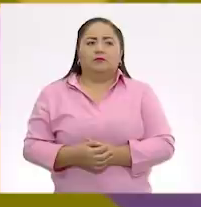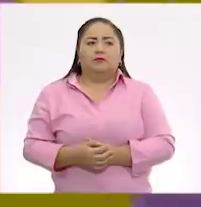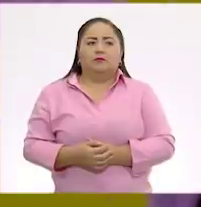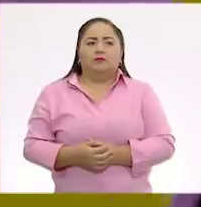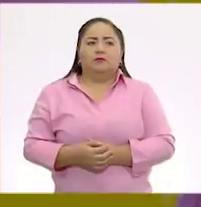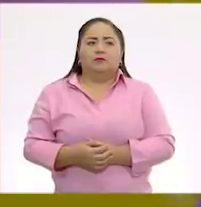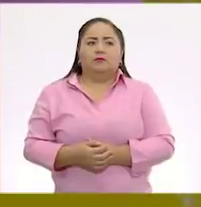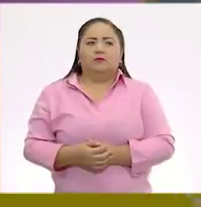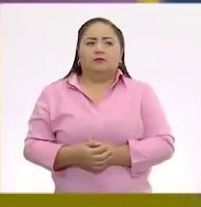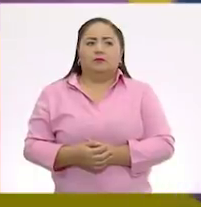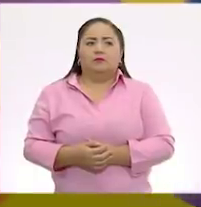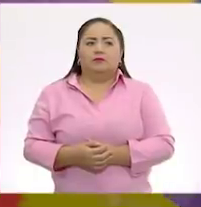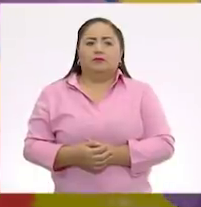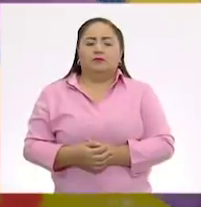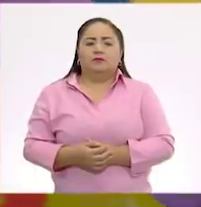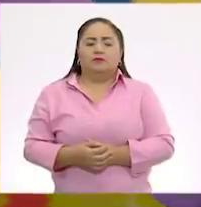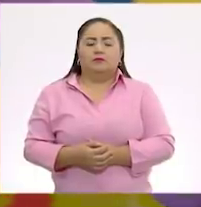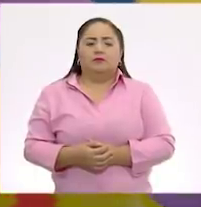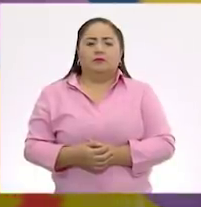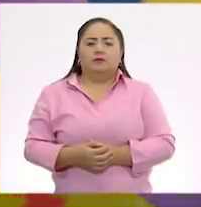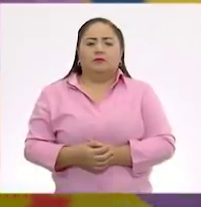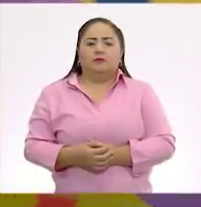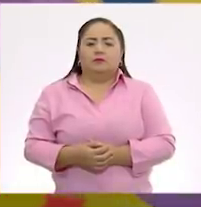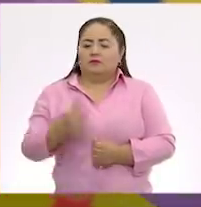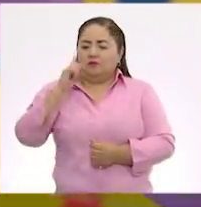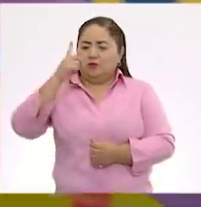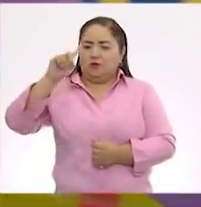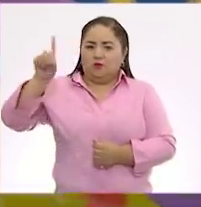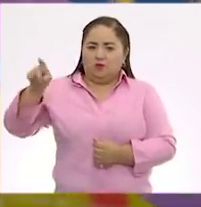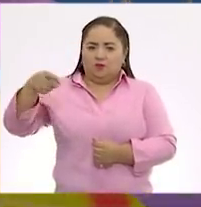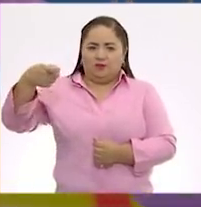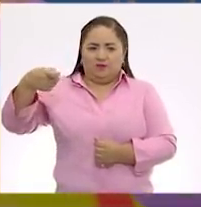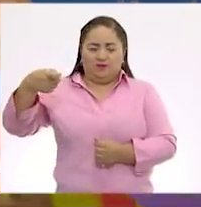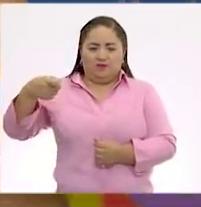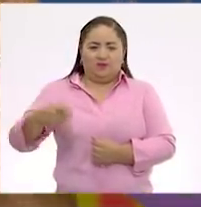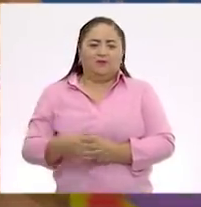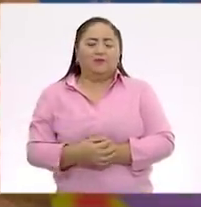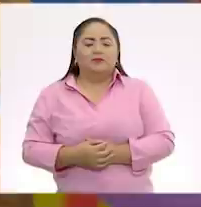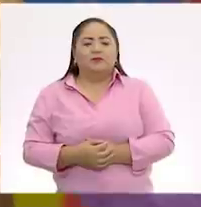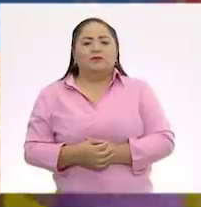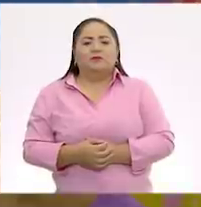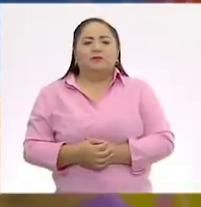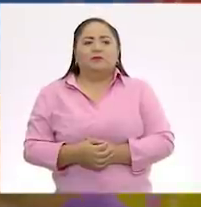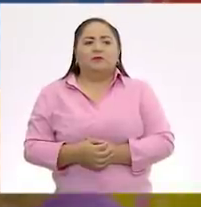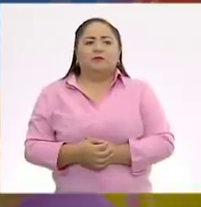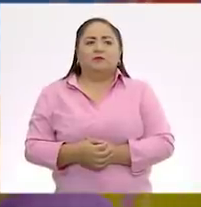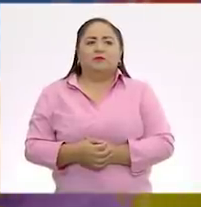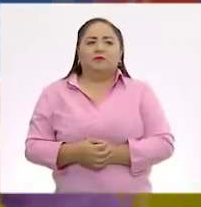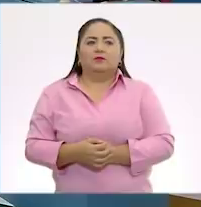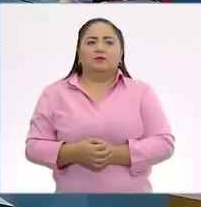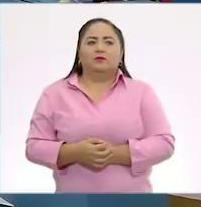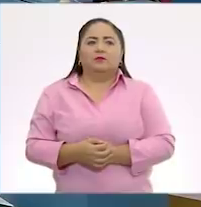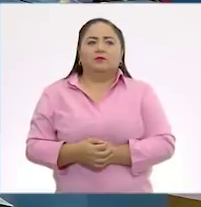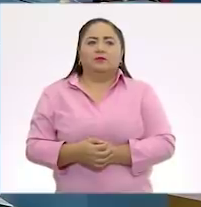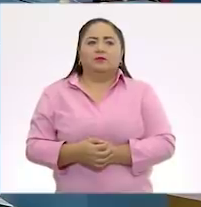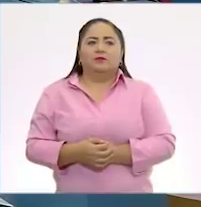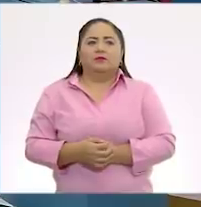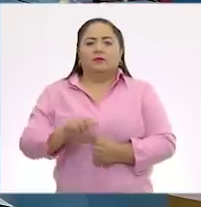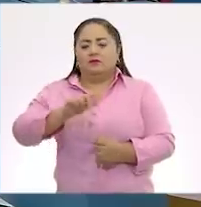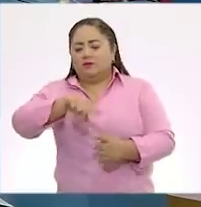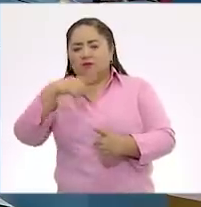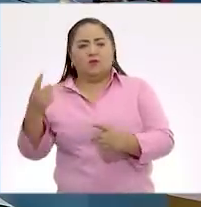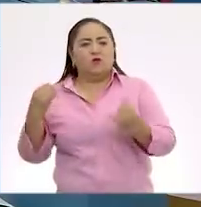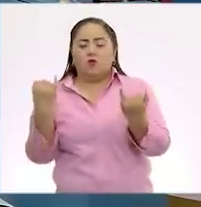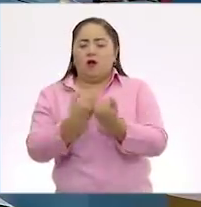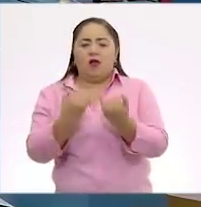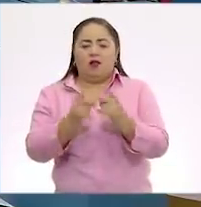Uy, sí, qué fácil. Es muy fácil. De un extremo. Que, okay, que quede de esta manera. Y del otro extremo vamos